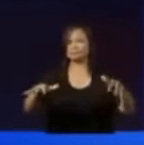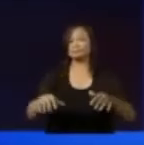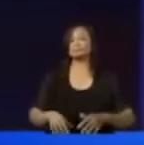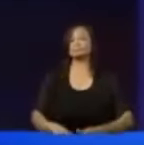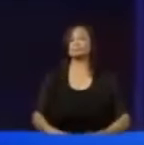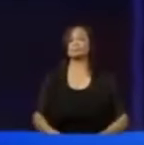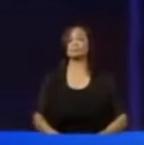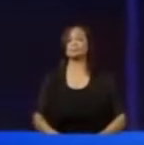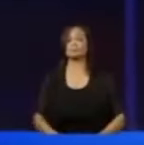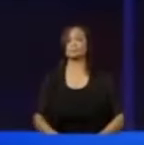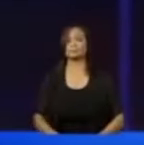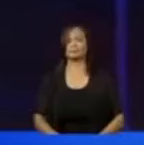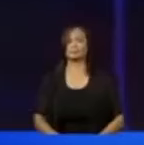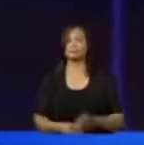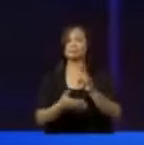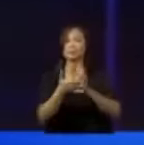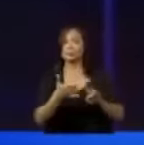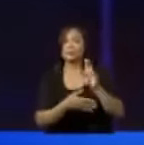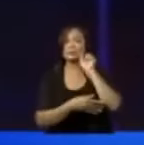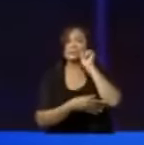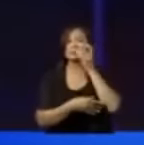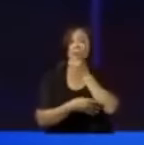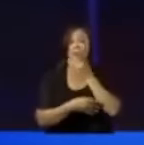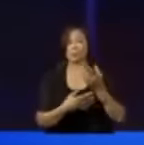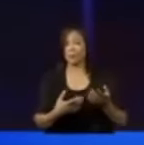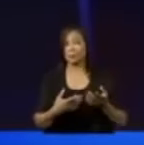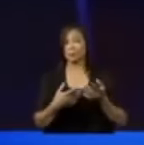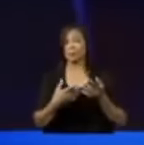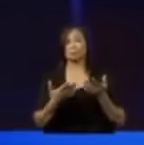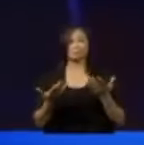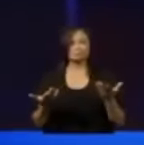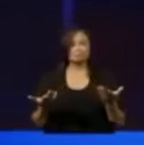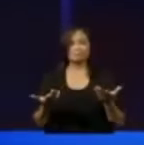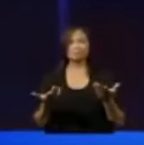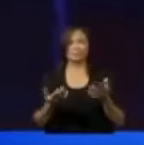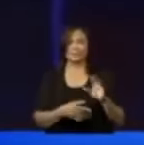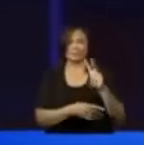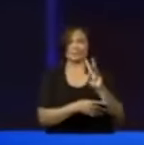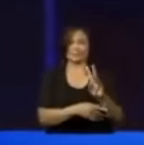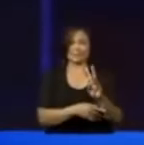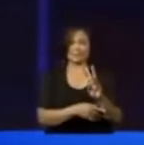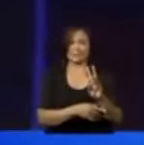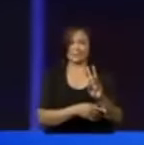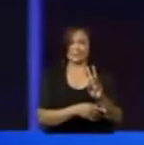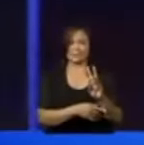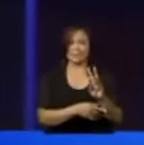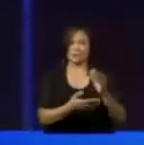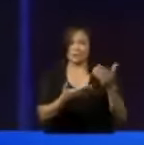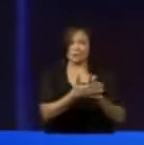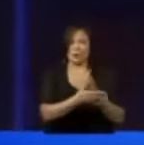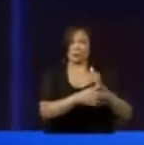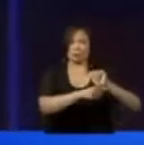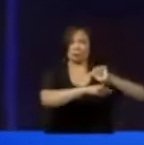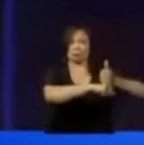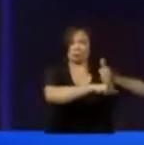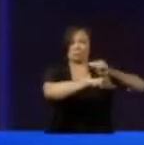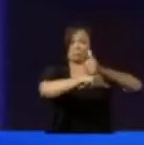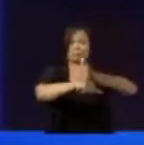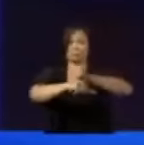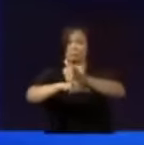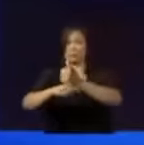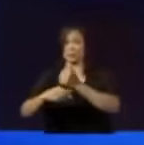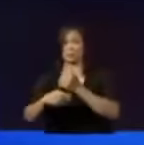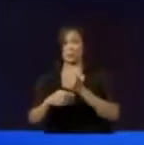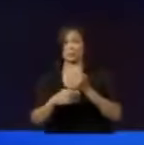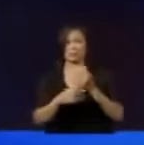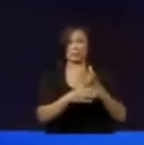de las comunidades. La Universidad Autónoma de Santo Domingo hemos hecho seis nuevos centros, ya